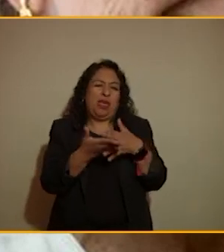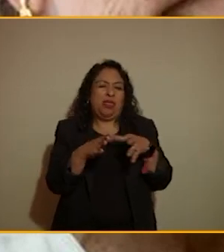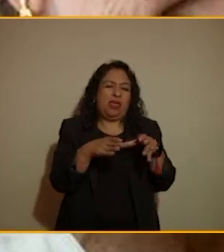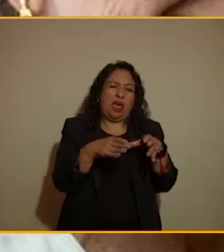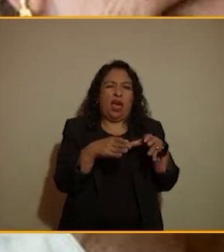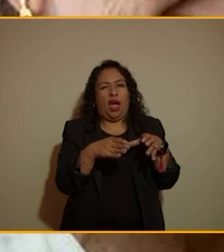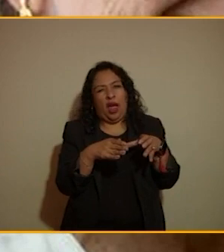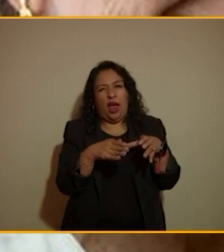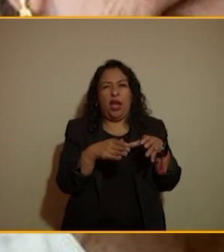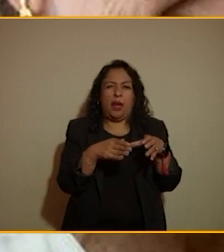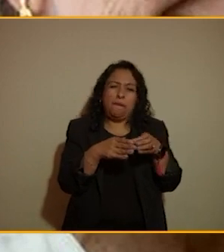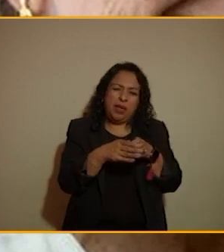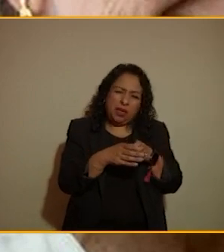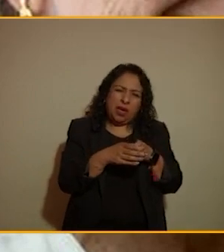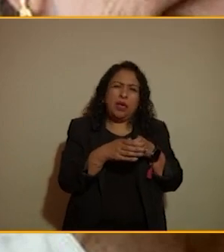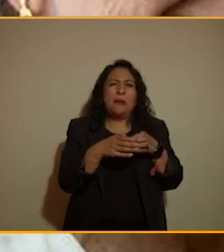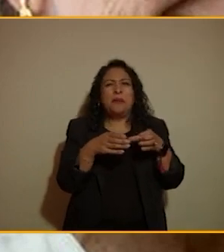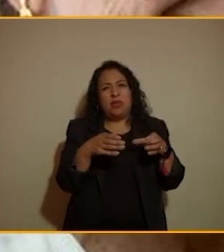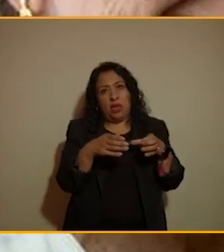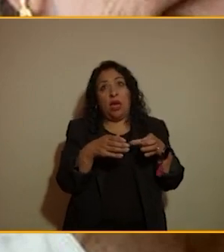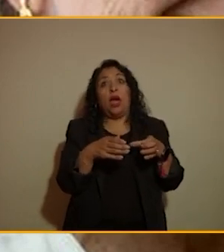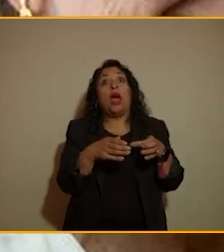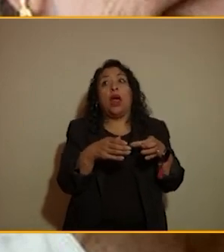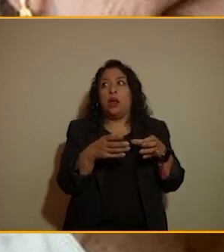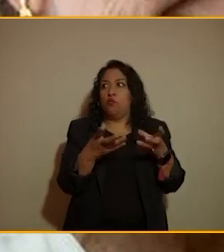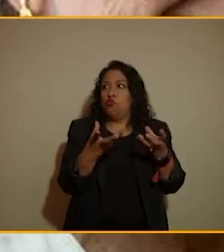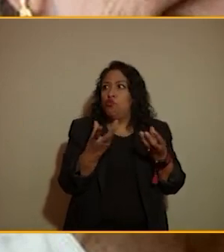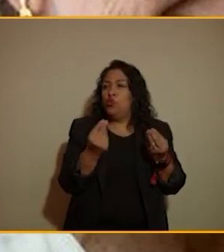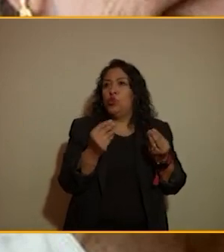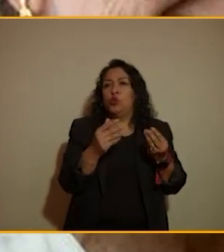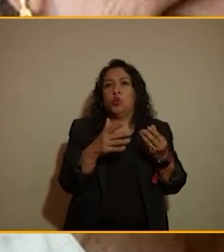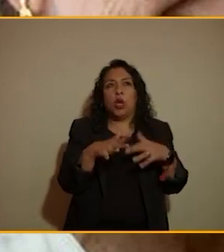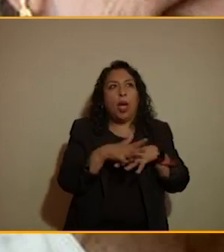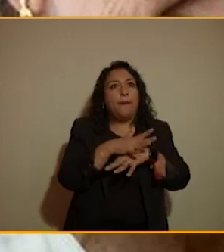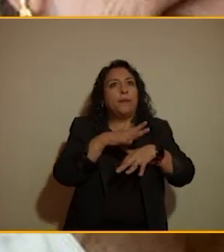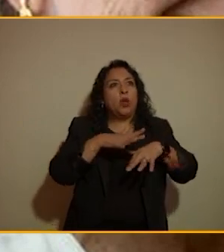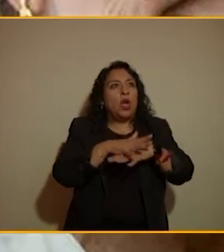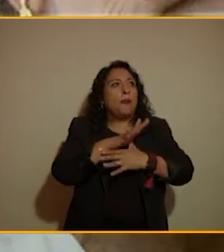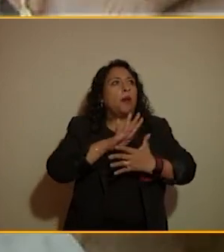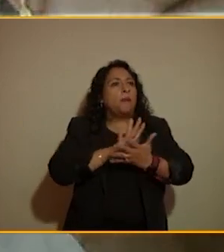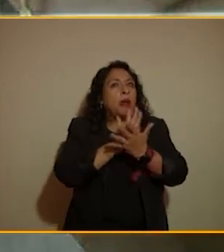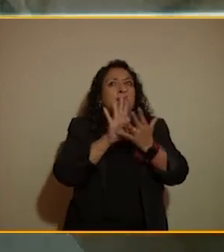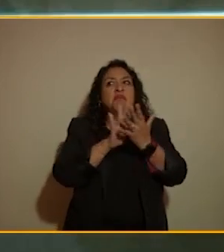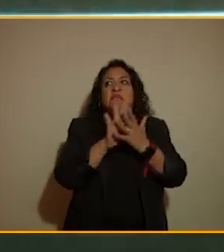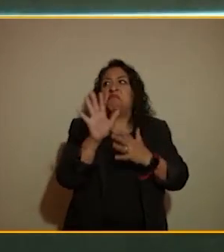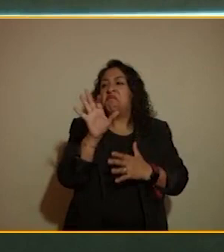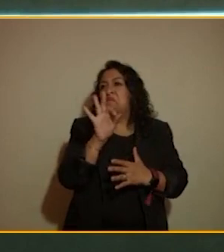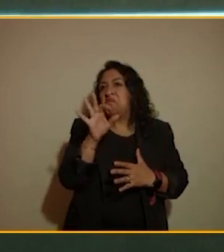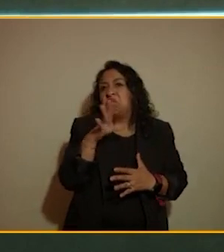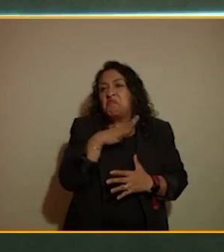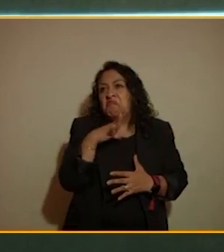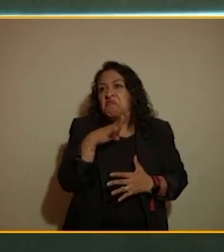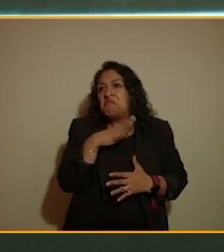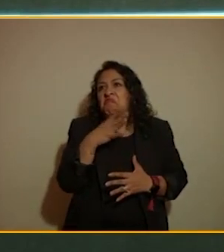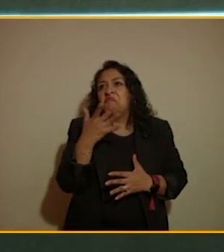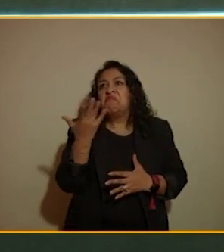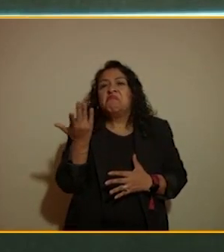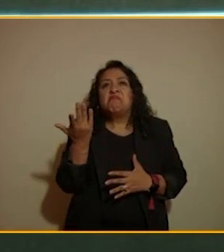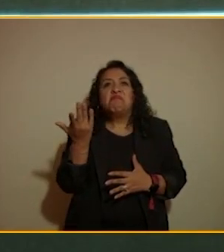las empresas pequeñas o medianas que son mucho más dinámicas, que pueden tener a lo mejor incluso